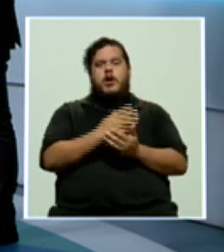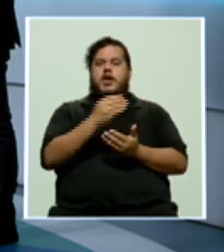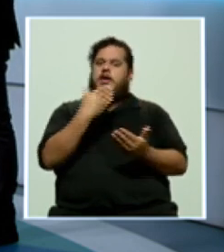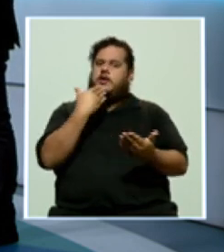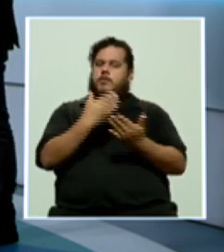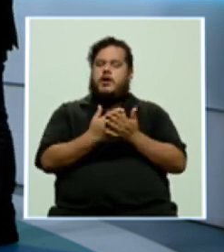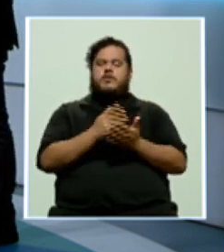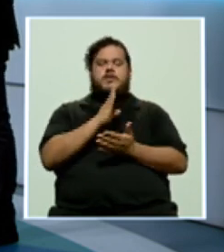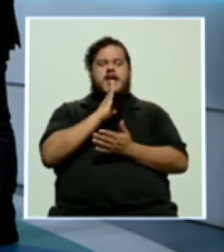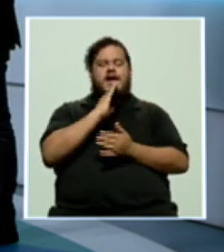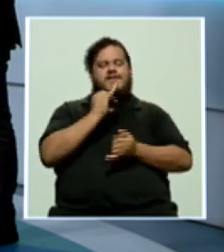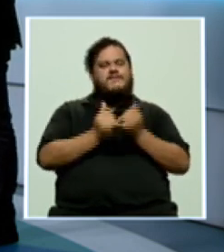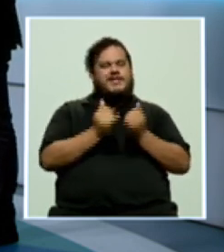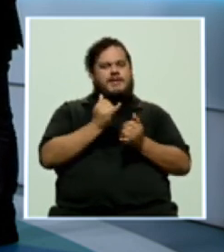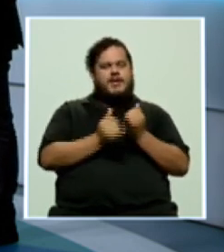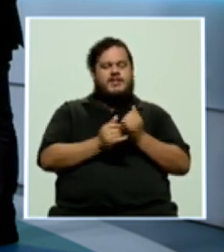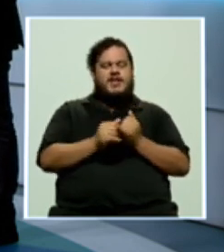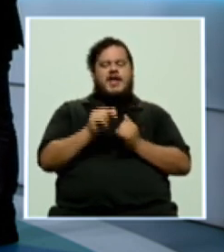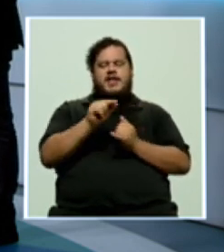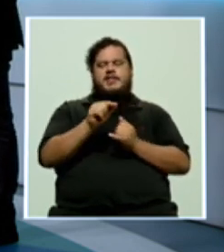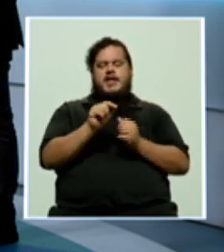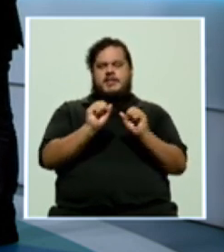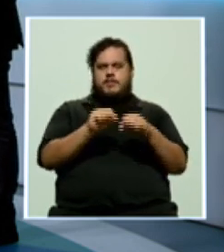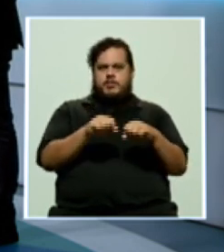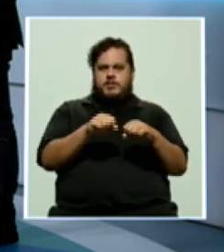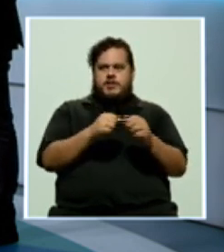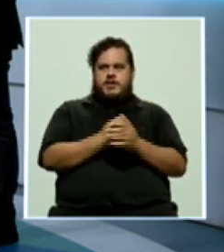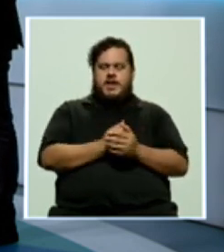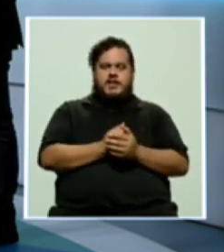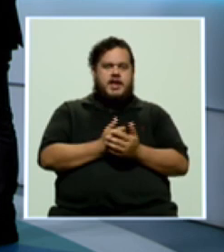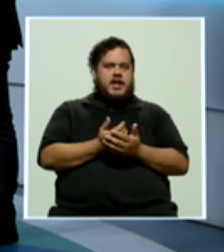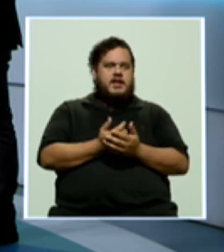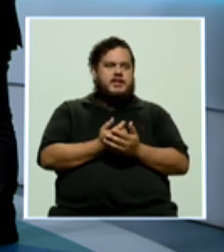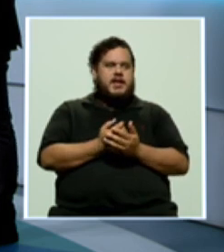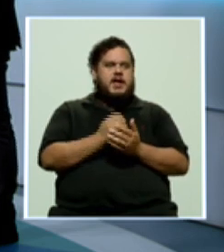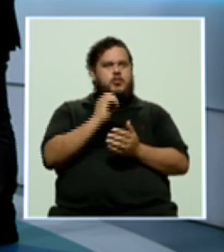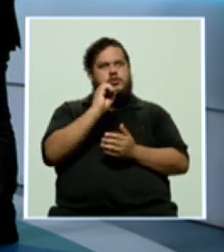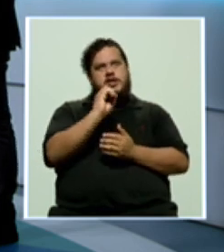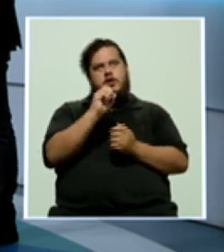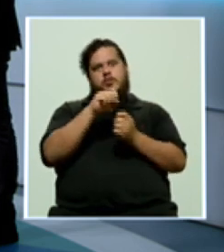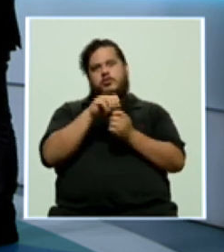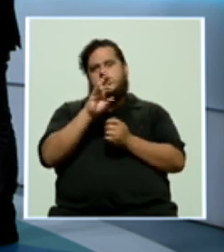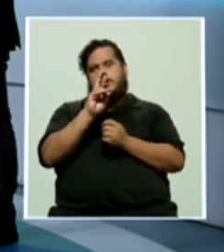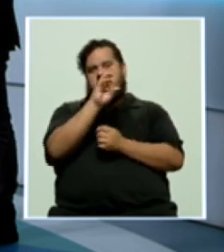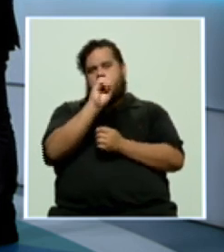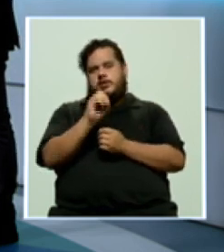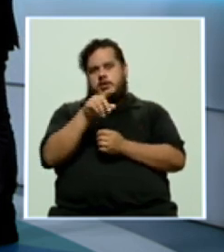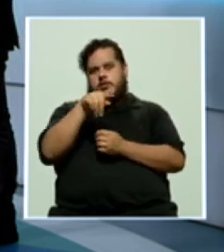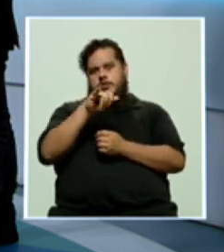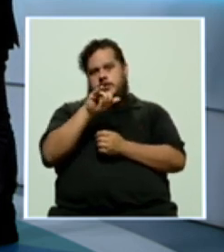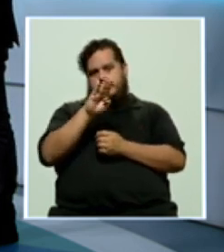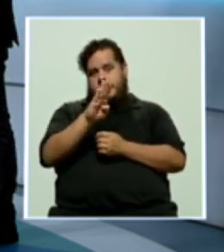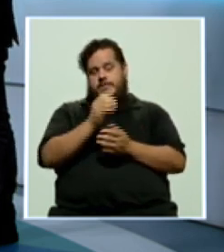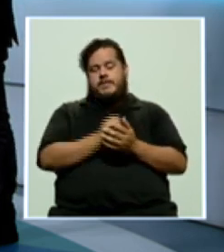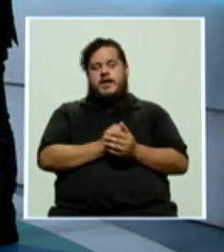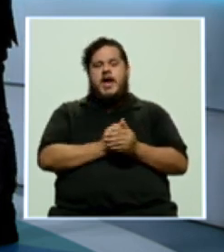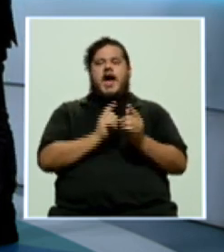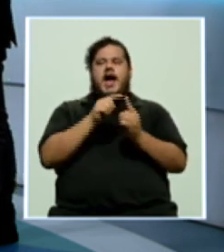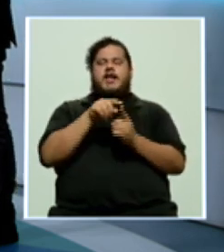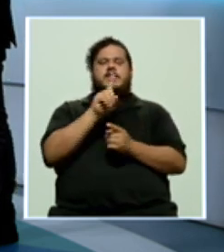se habla finalmente de esta posibilidad de que sea desde un 0.7% del Producto Interno Bruto